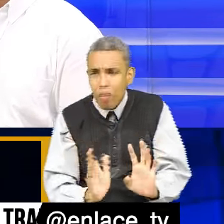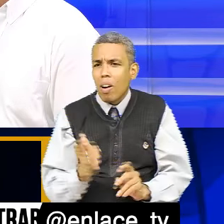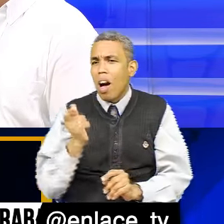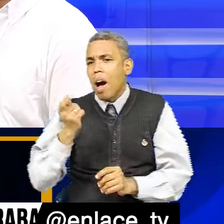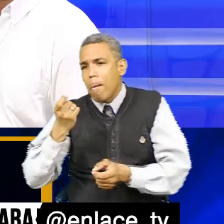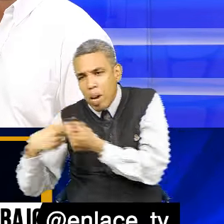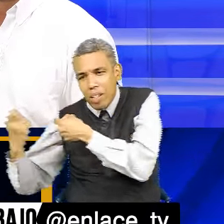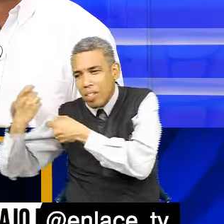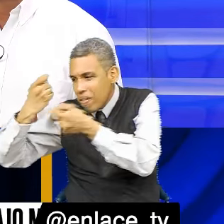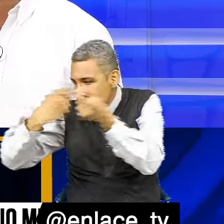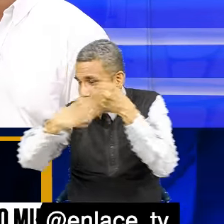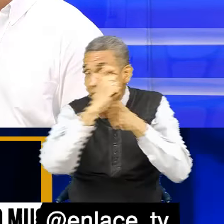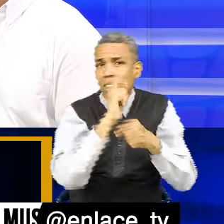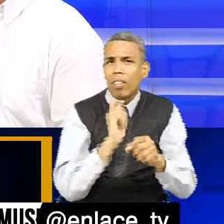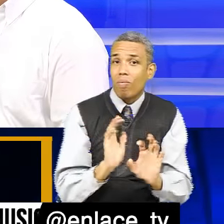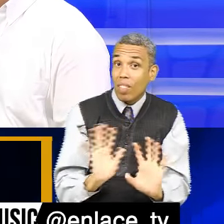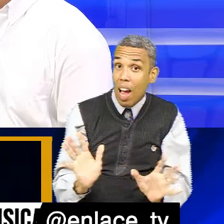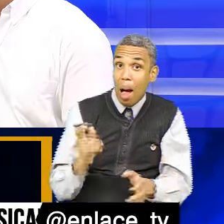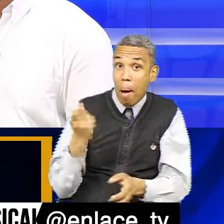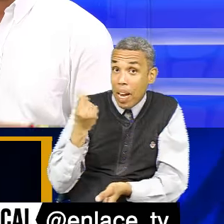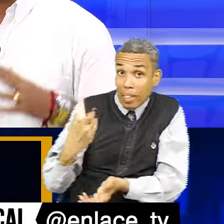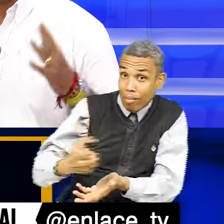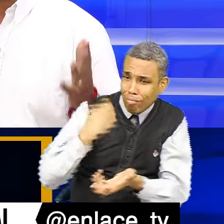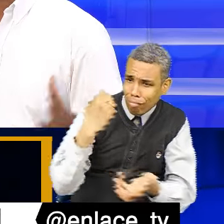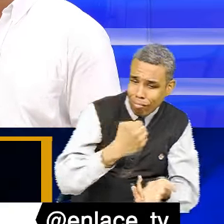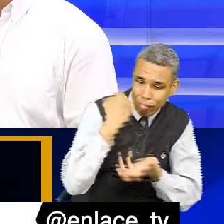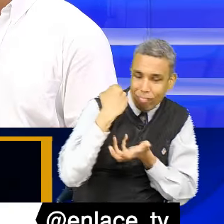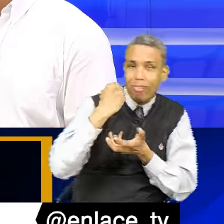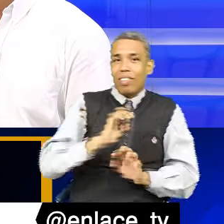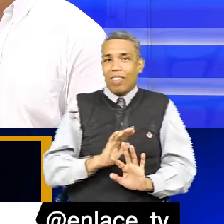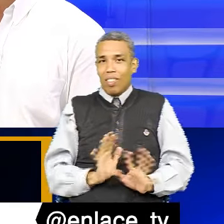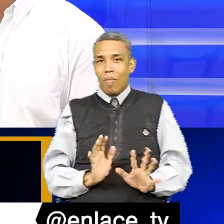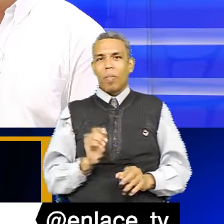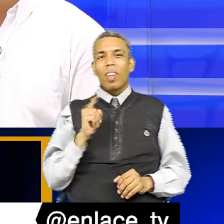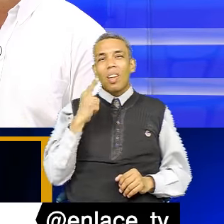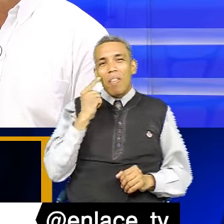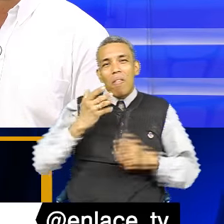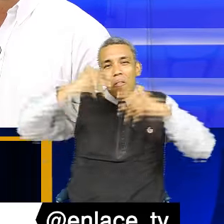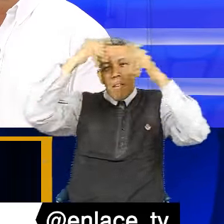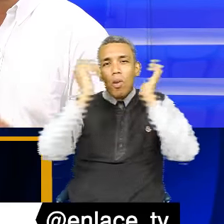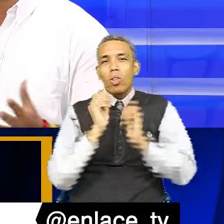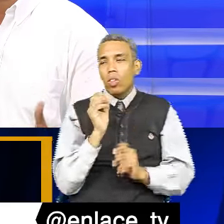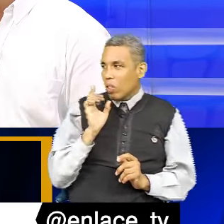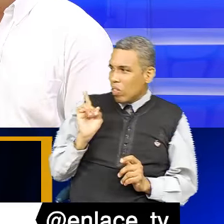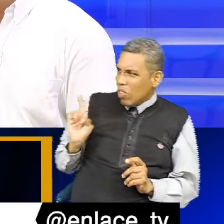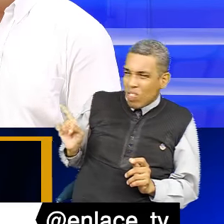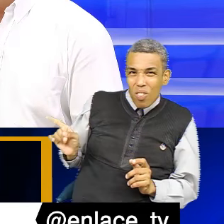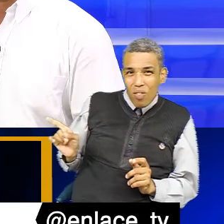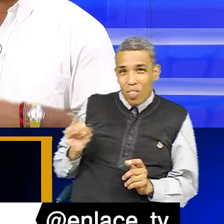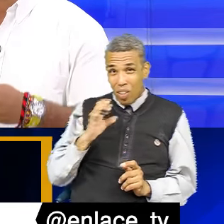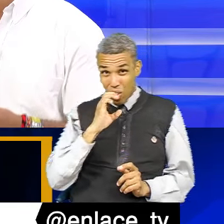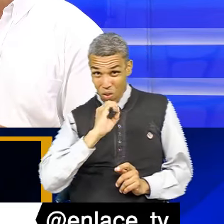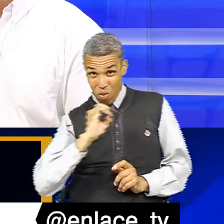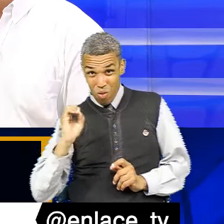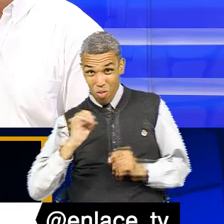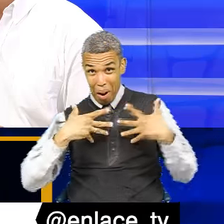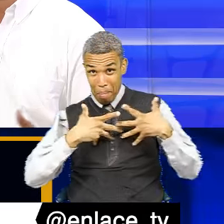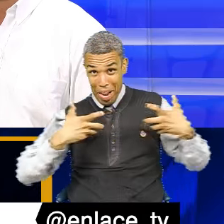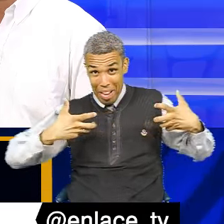y queremos traerle a los embajadores vallenatos y que pasemos una tarde, una noche espectacular en familia, en